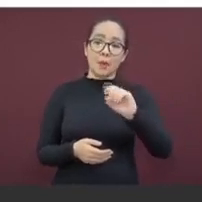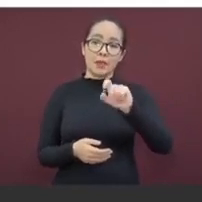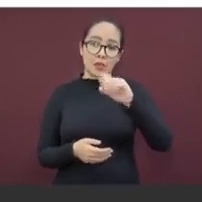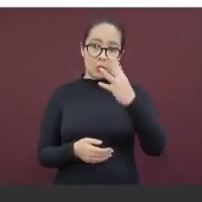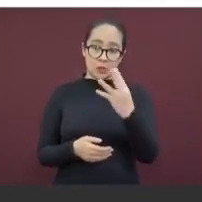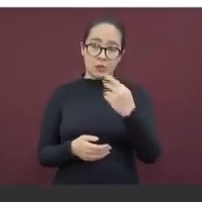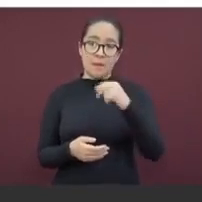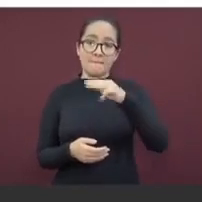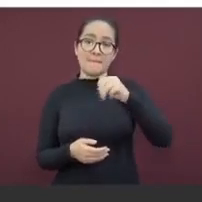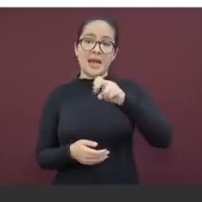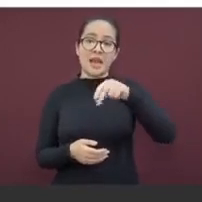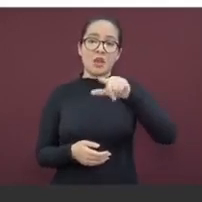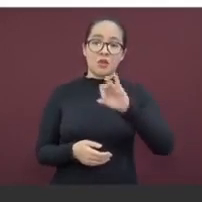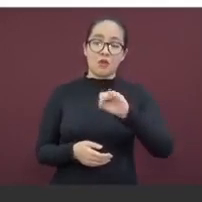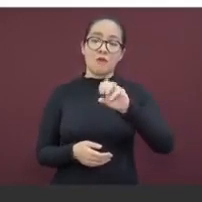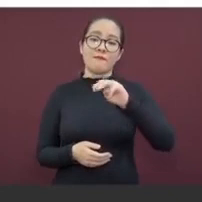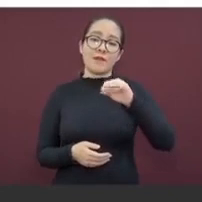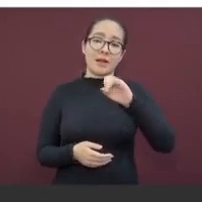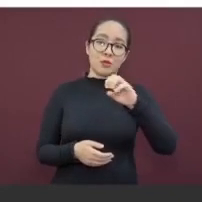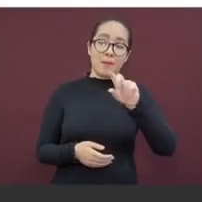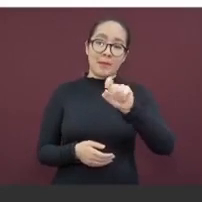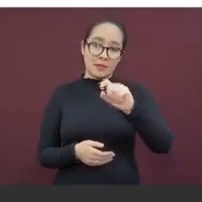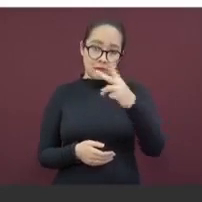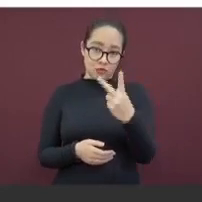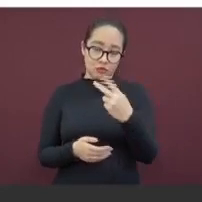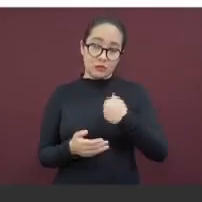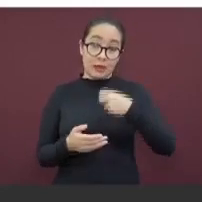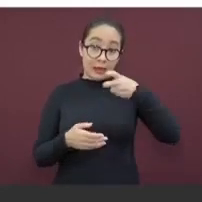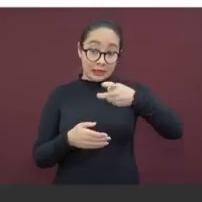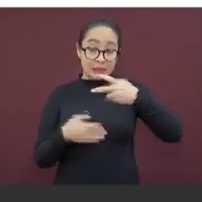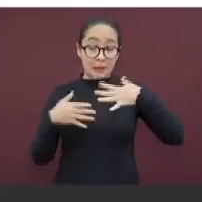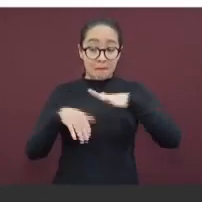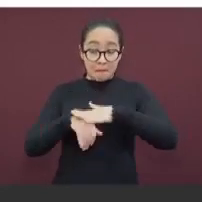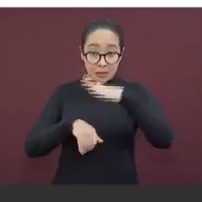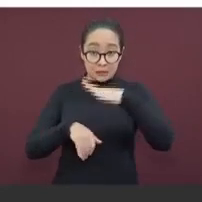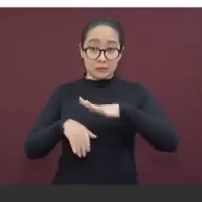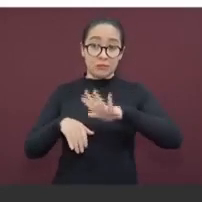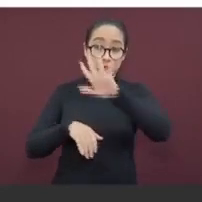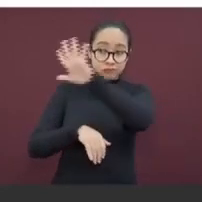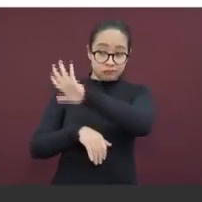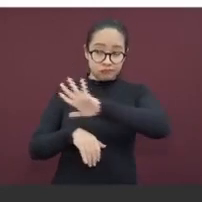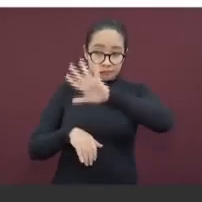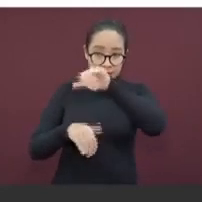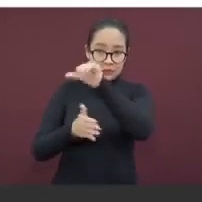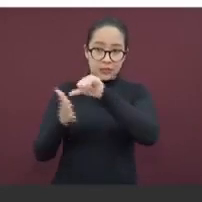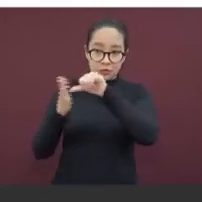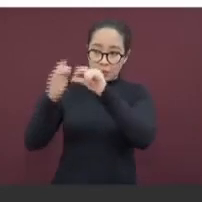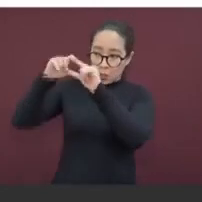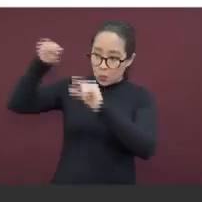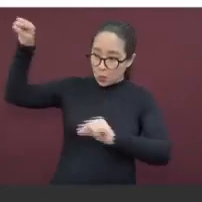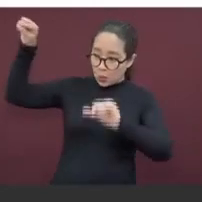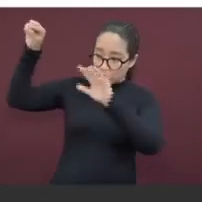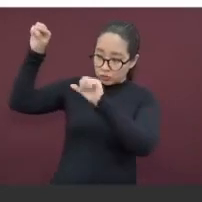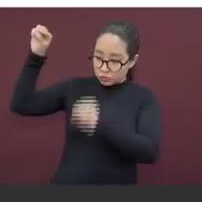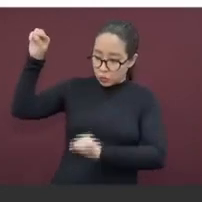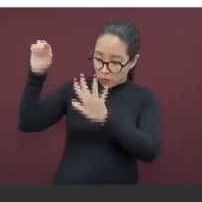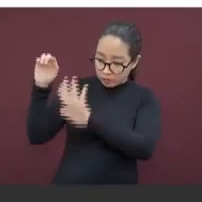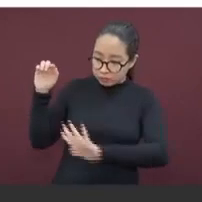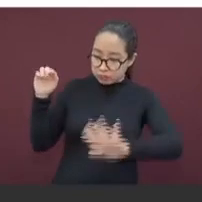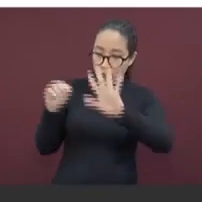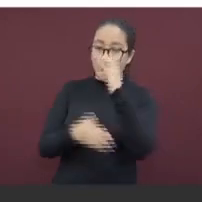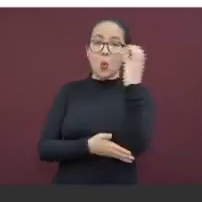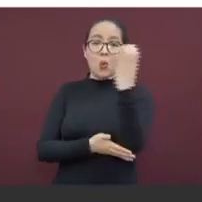altamirano 22 representan la mayor transmisión en esta zona hacia el sur en marrón la cabecera municipal